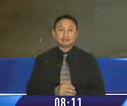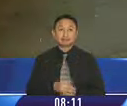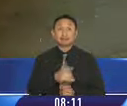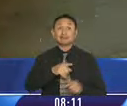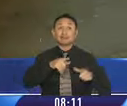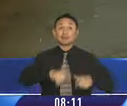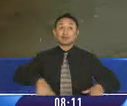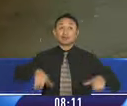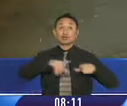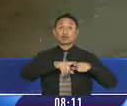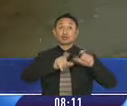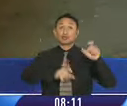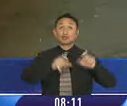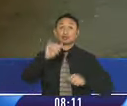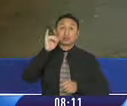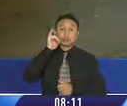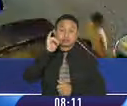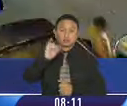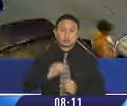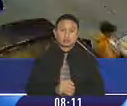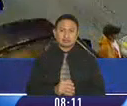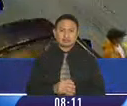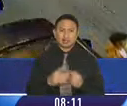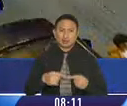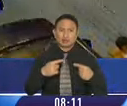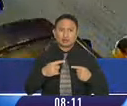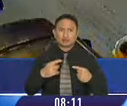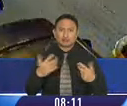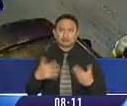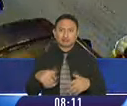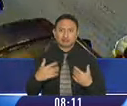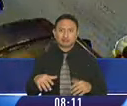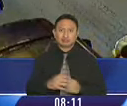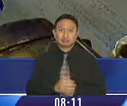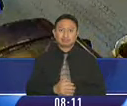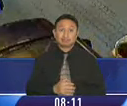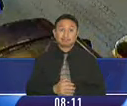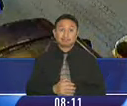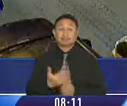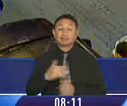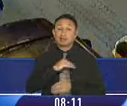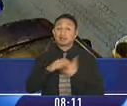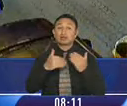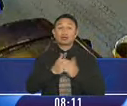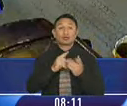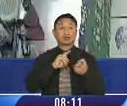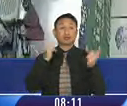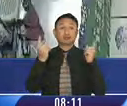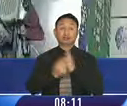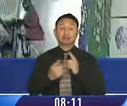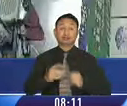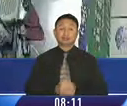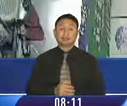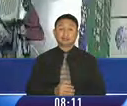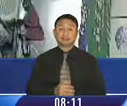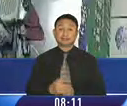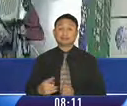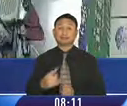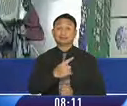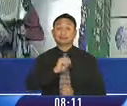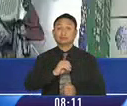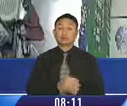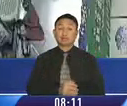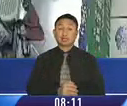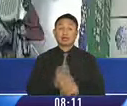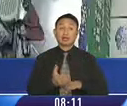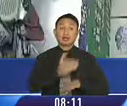confirman los moradores de Sangolquí, vive en la zozobra y el temor. Los tiempos han cambiado, aseguran. Tanto que el Valle de